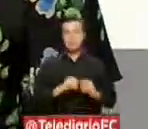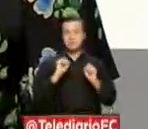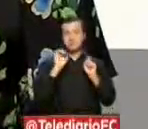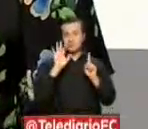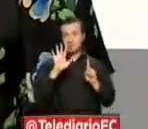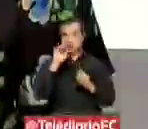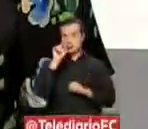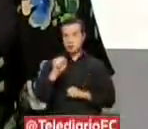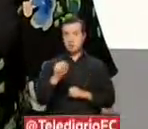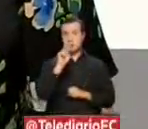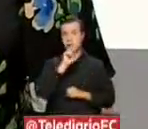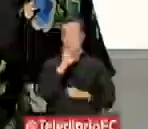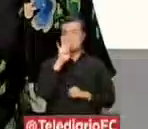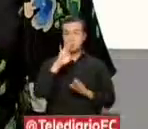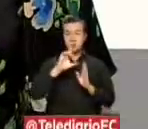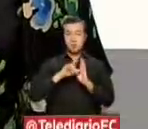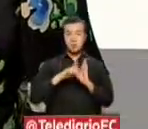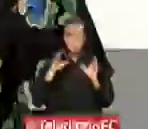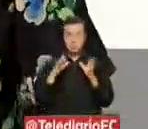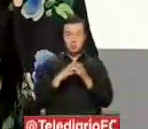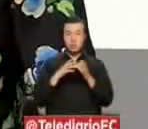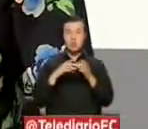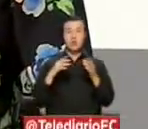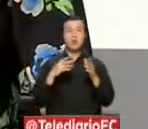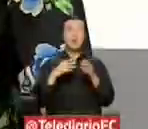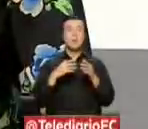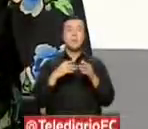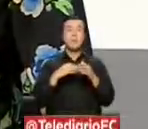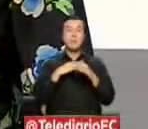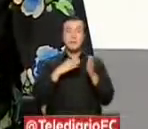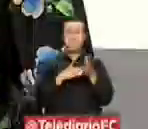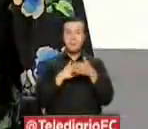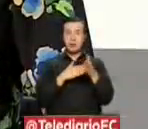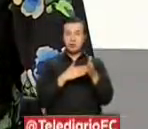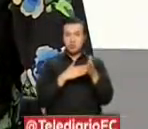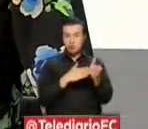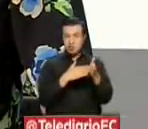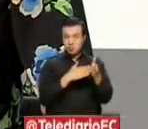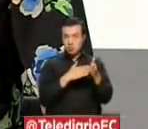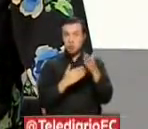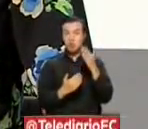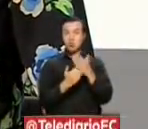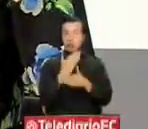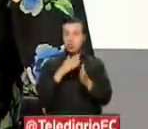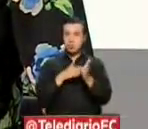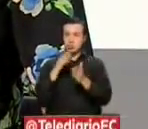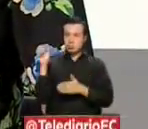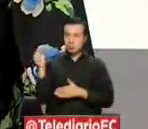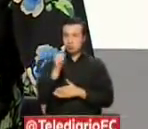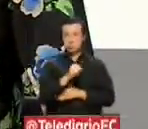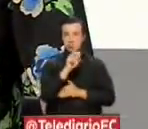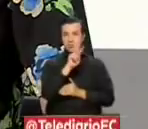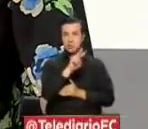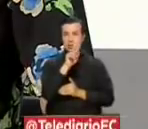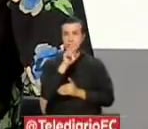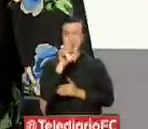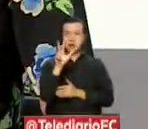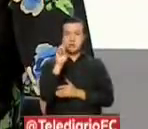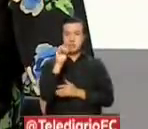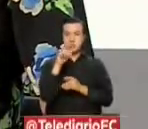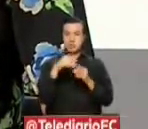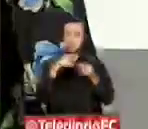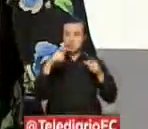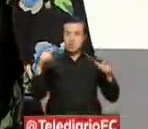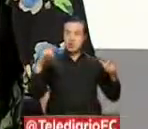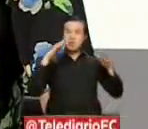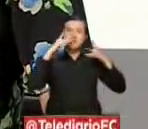con 24 minutos y el consorcio Metroquil incorporará al servicio de buses articulados una nueva unidad de 23 metros con aire